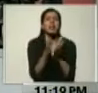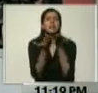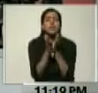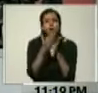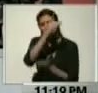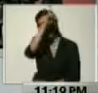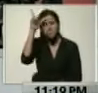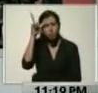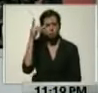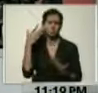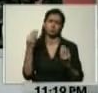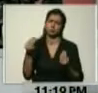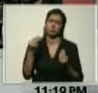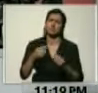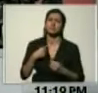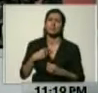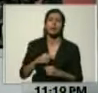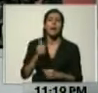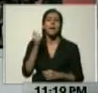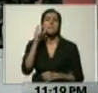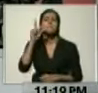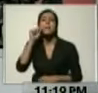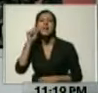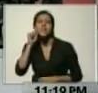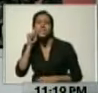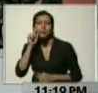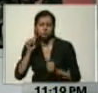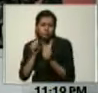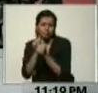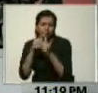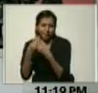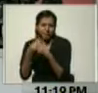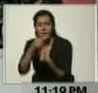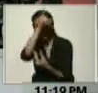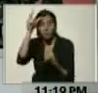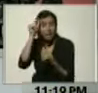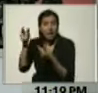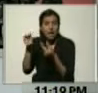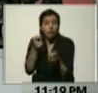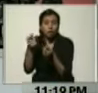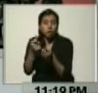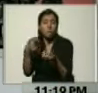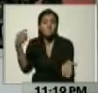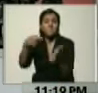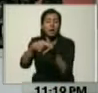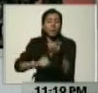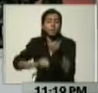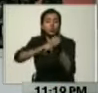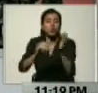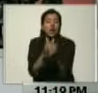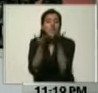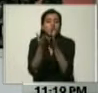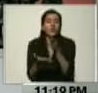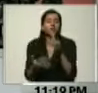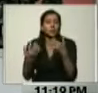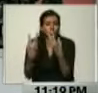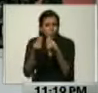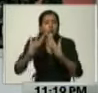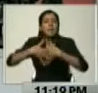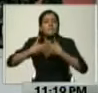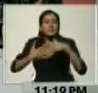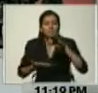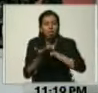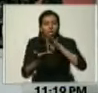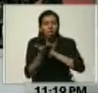se califica del padrino político de Leopoldo López. Segundo, fue quien negoció la edición del pseudolibro con la editorial para su impresión y